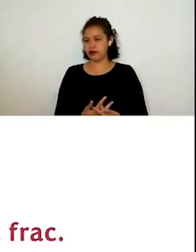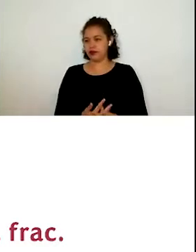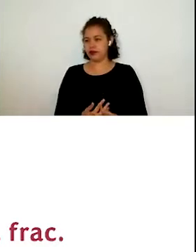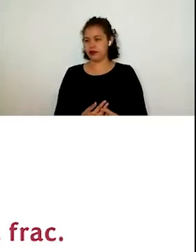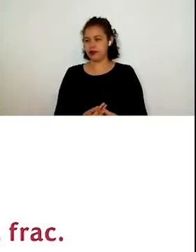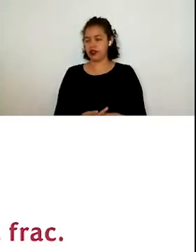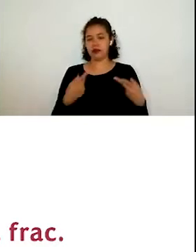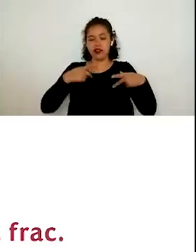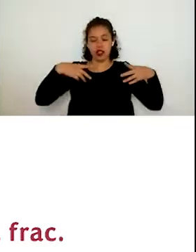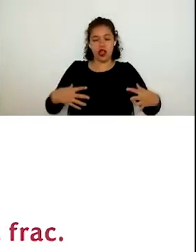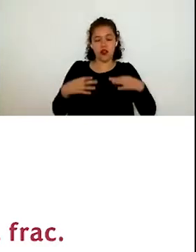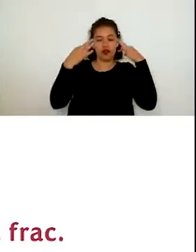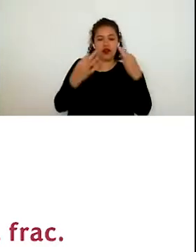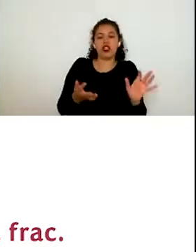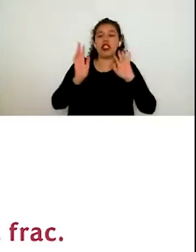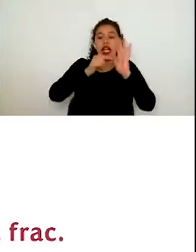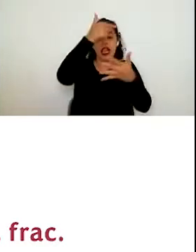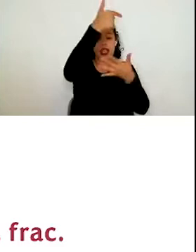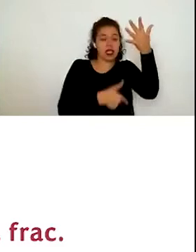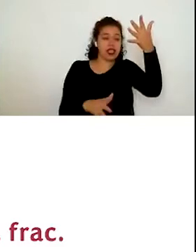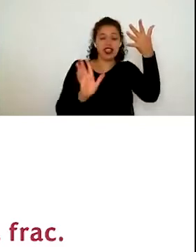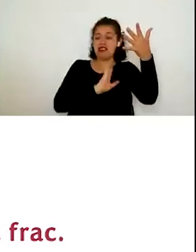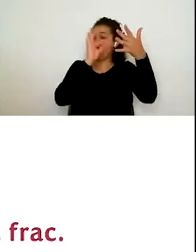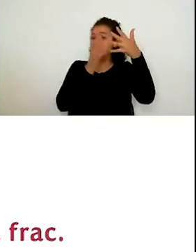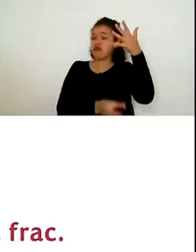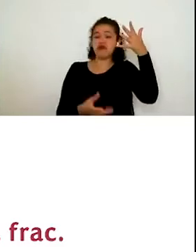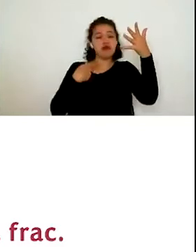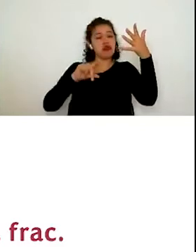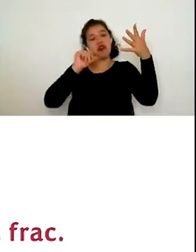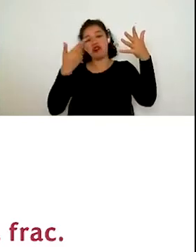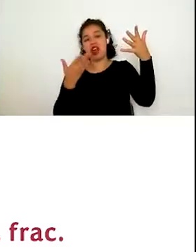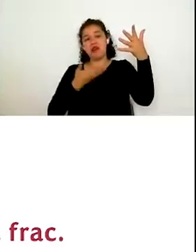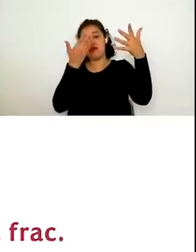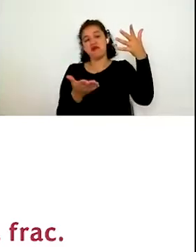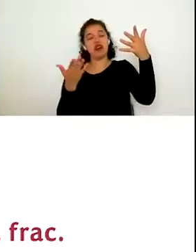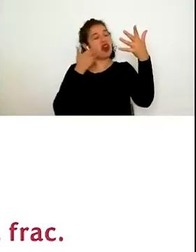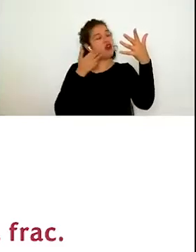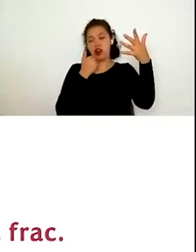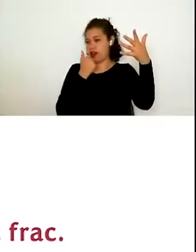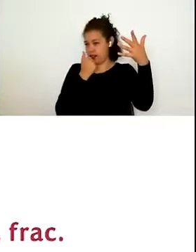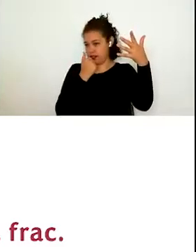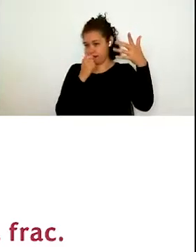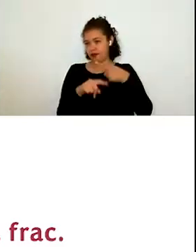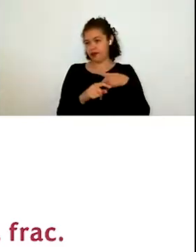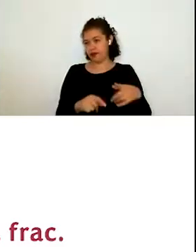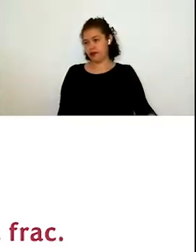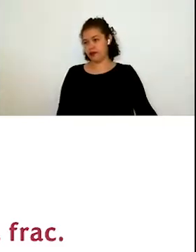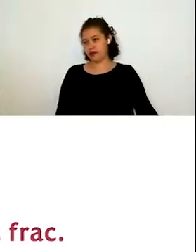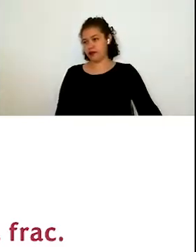fundador haya propuesto ya no exista ninguna persona que pueda ejercer el cargo.